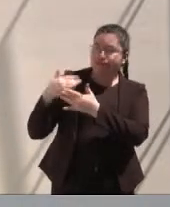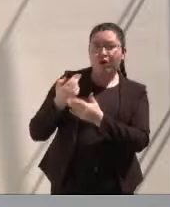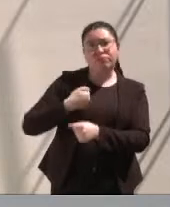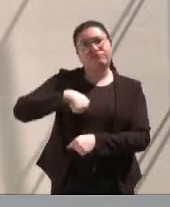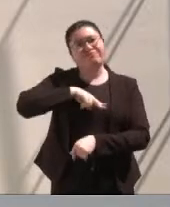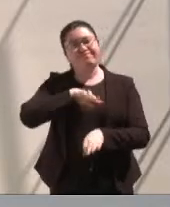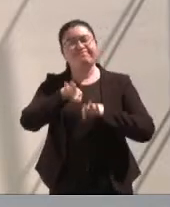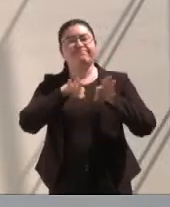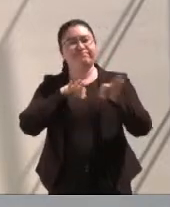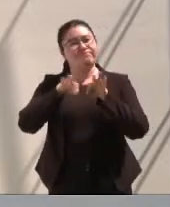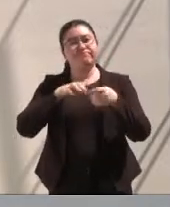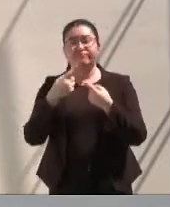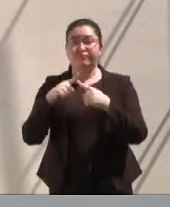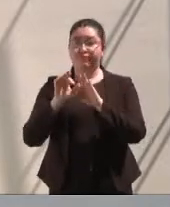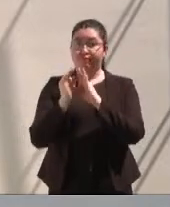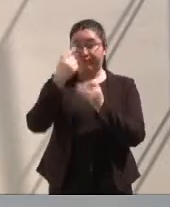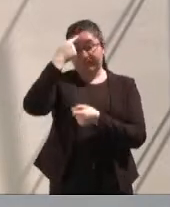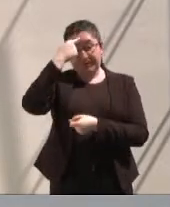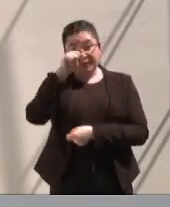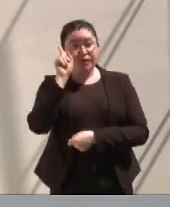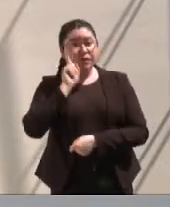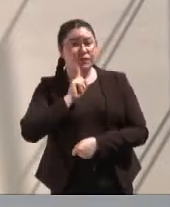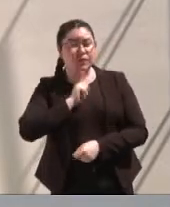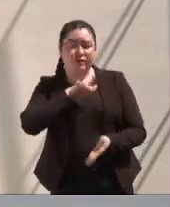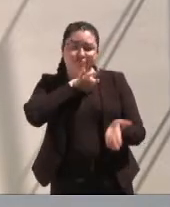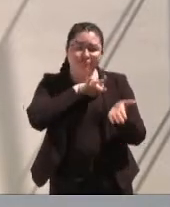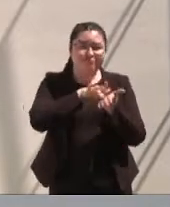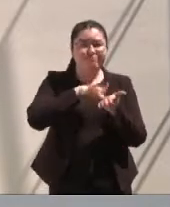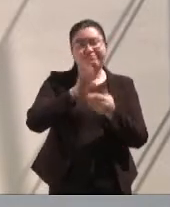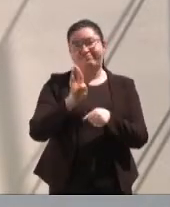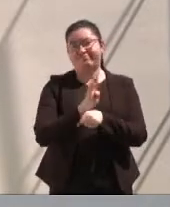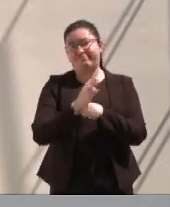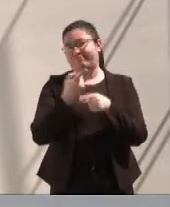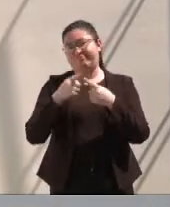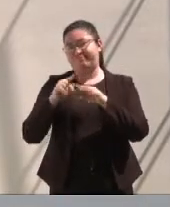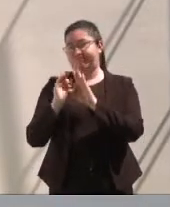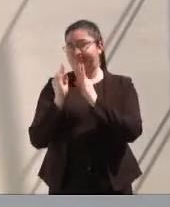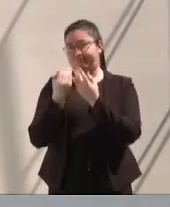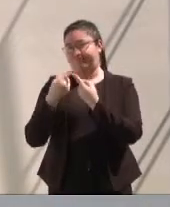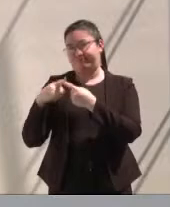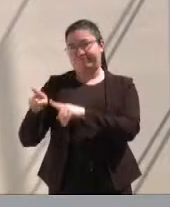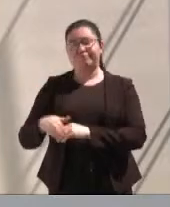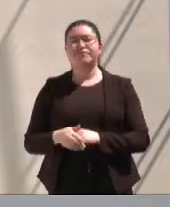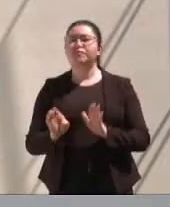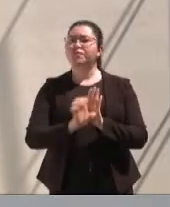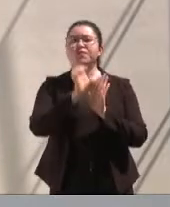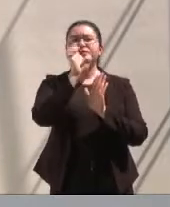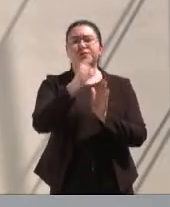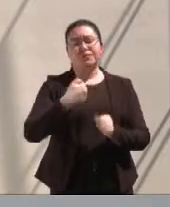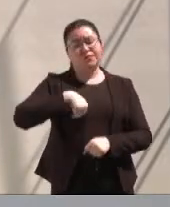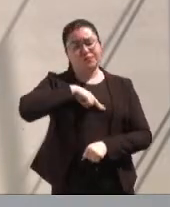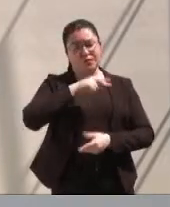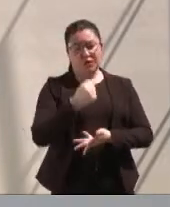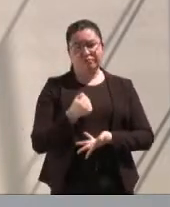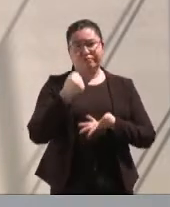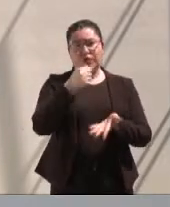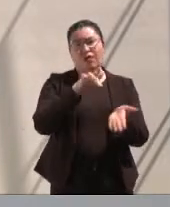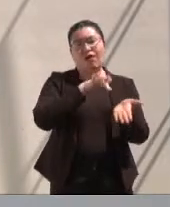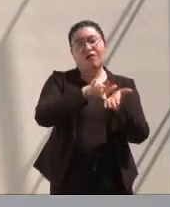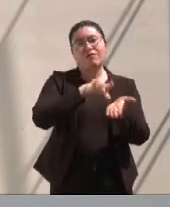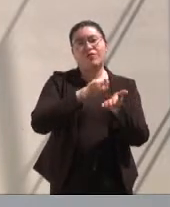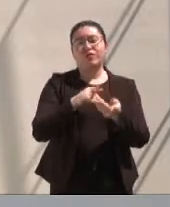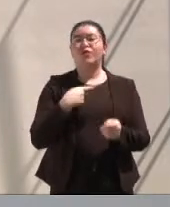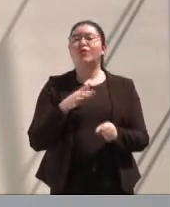que benefician a las mujeres de nuestra alcaldía en diferentes ámbitos. Por ejemplo, entregamos apoyos directos como el